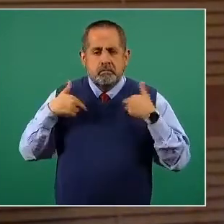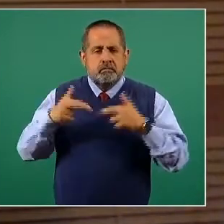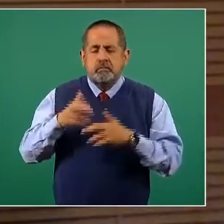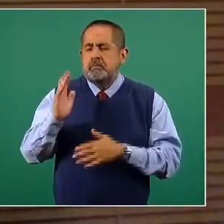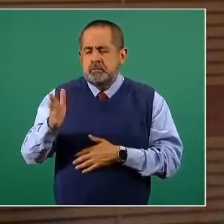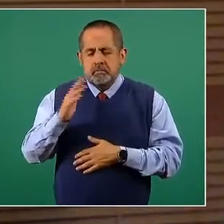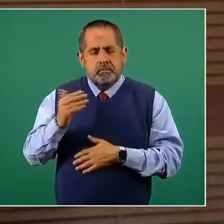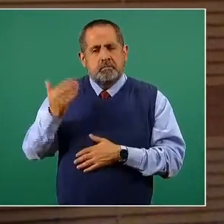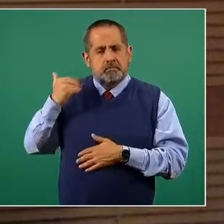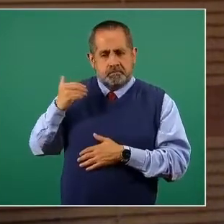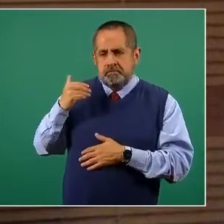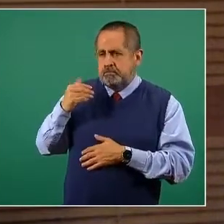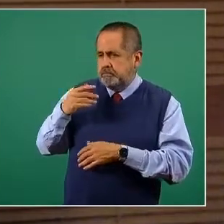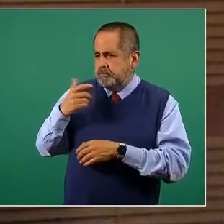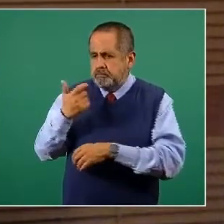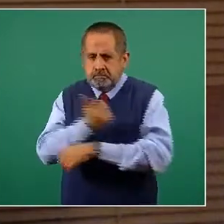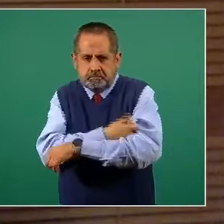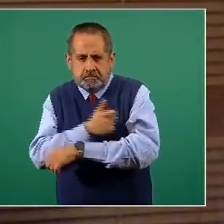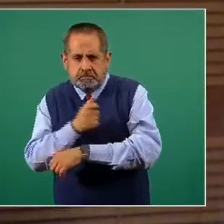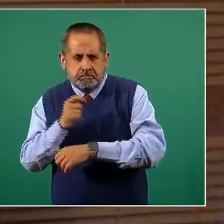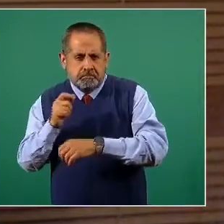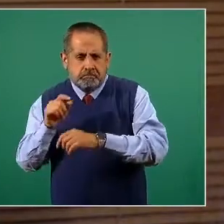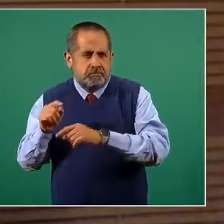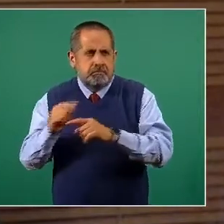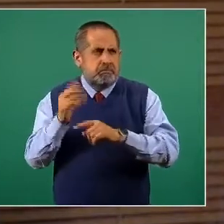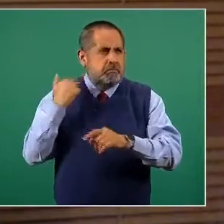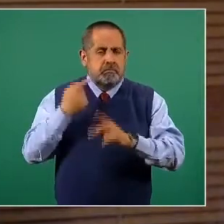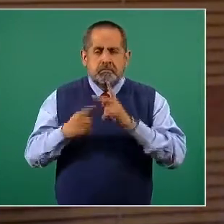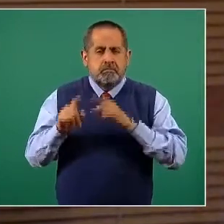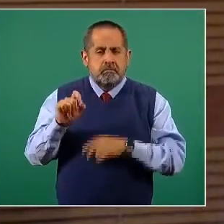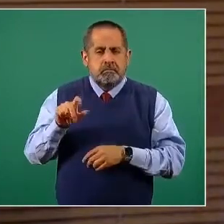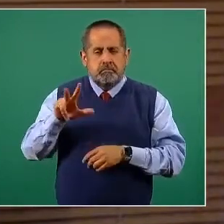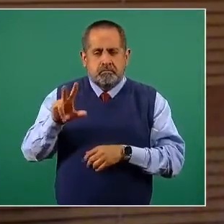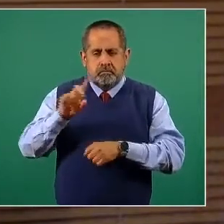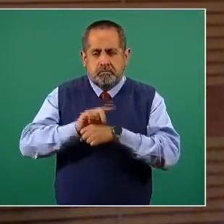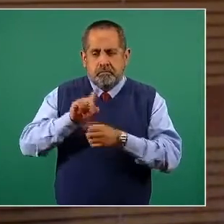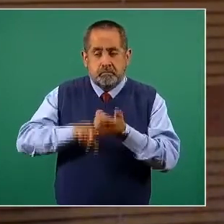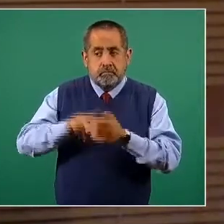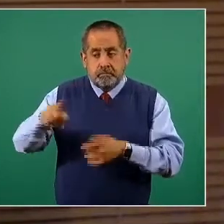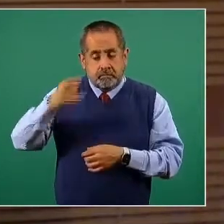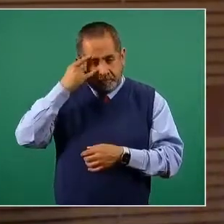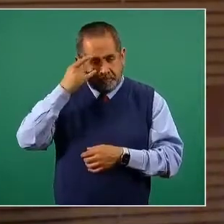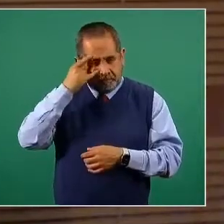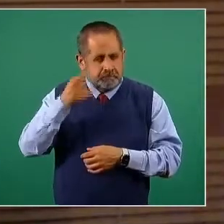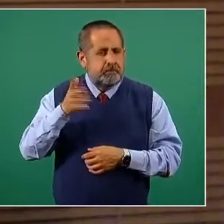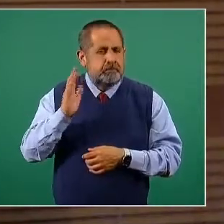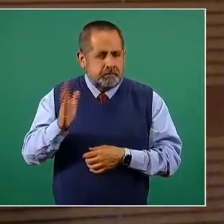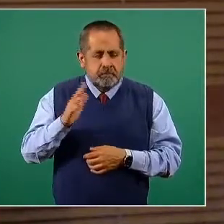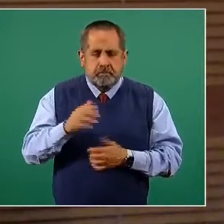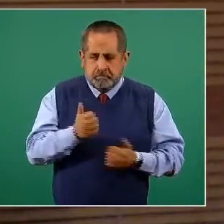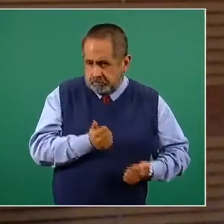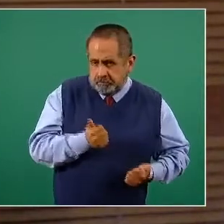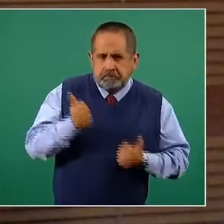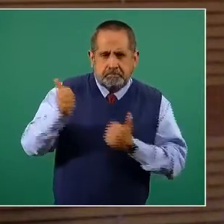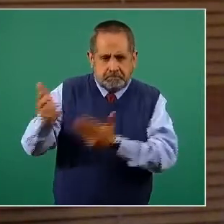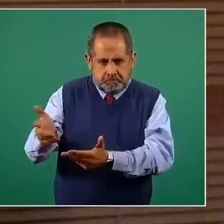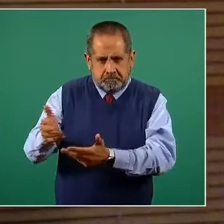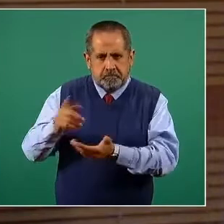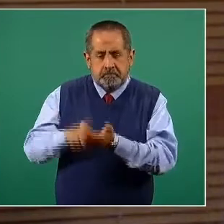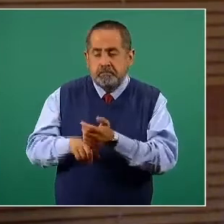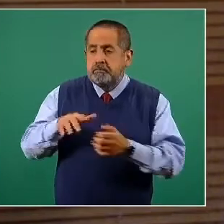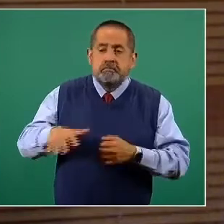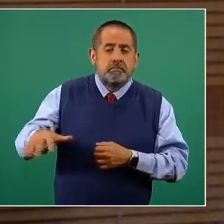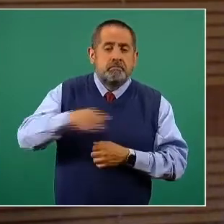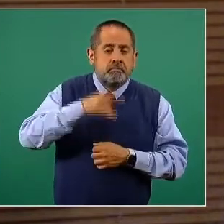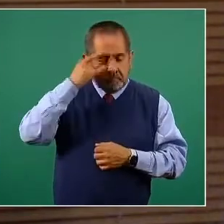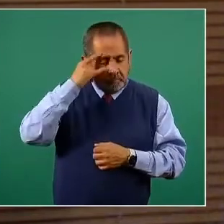vacunaron ya hace más de 28 días en Campeche. Entonces ya van designadas y en el estado de